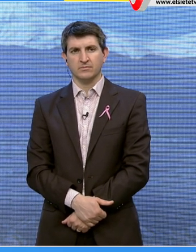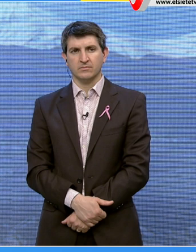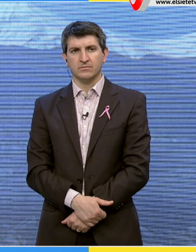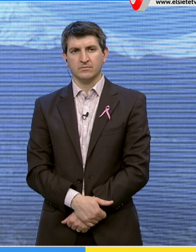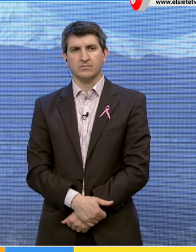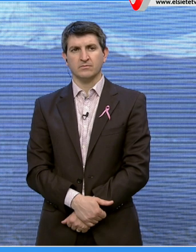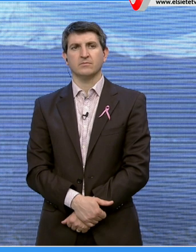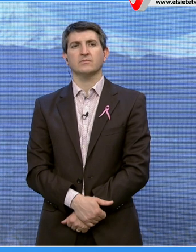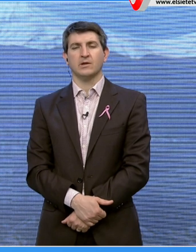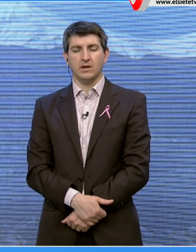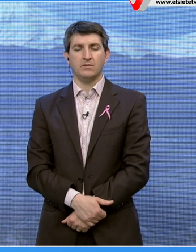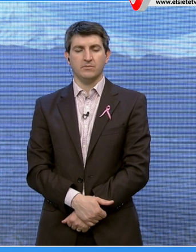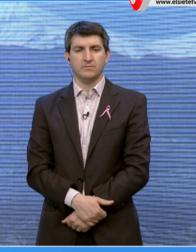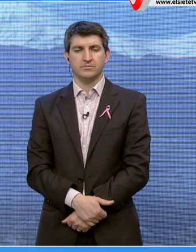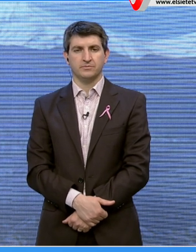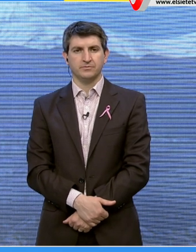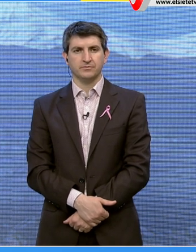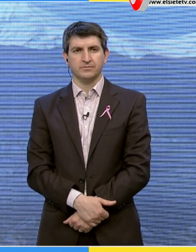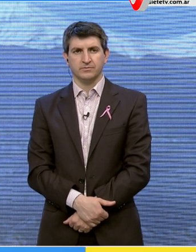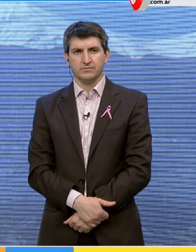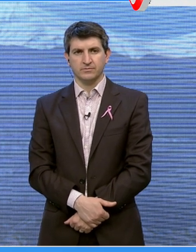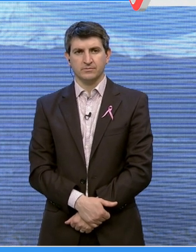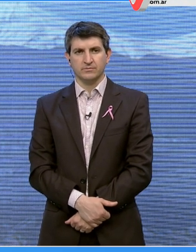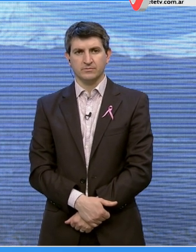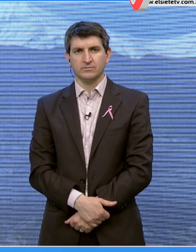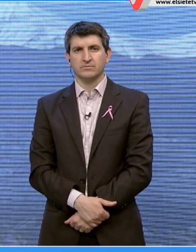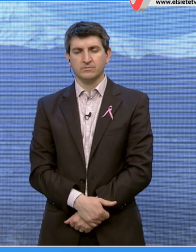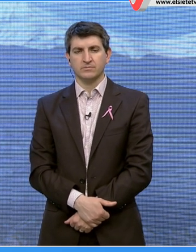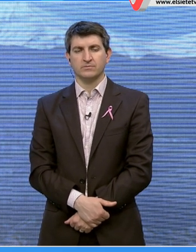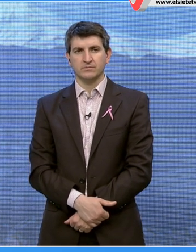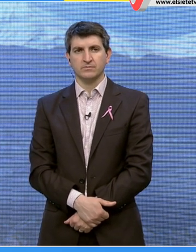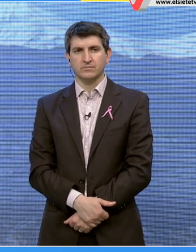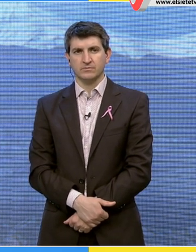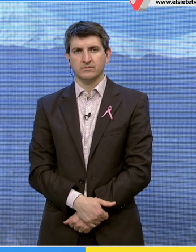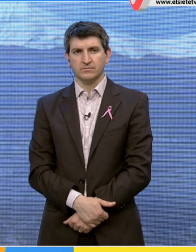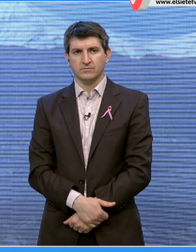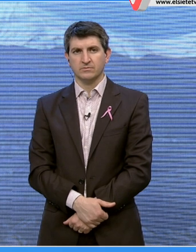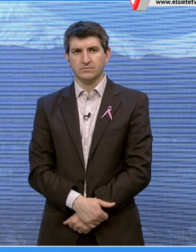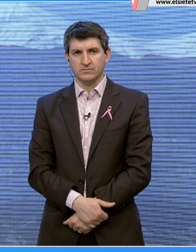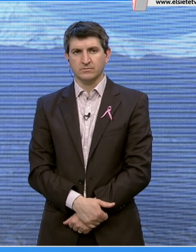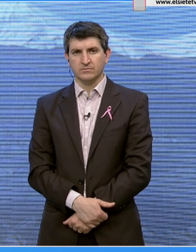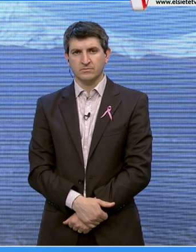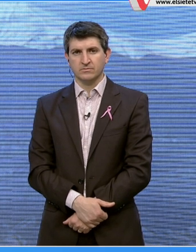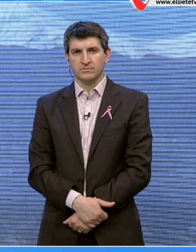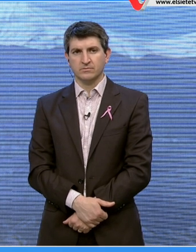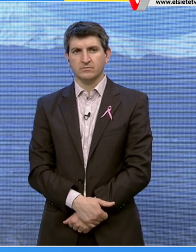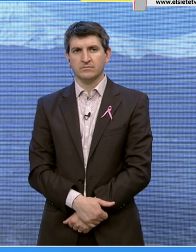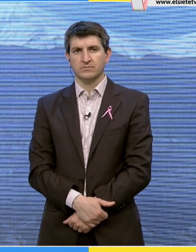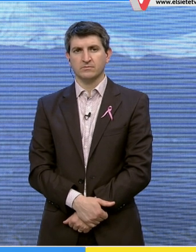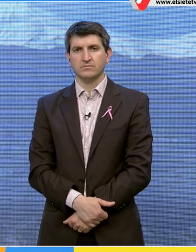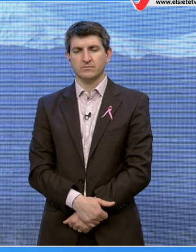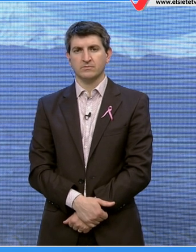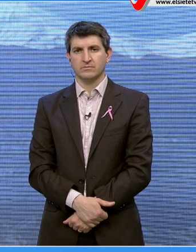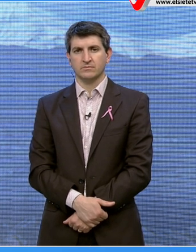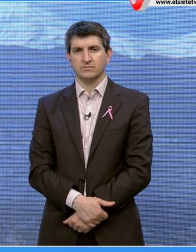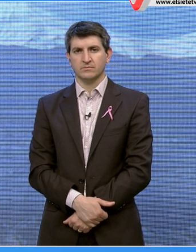visitante o a los poquitos que necesitan cada mañana así que hemos pedido digamos que sean prudentes en esto siempre